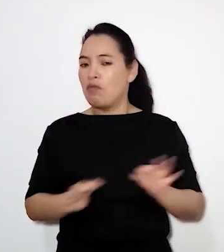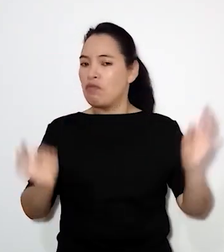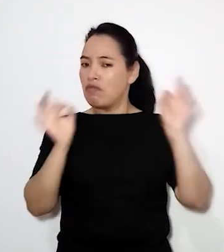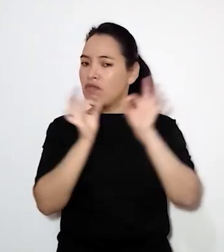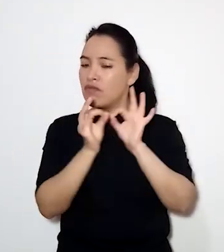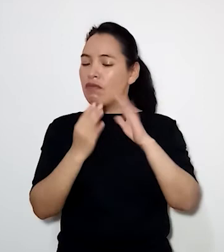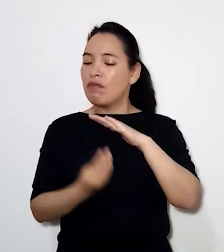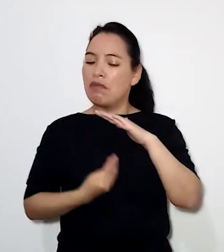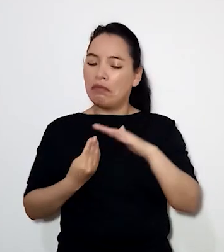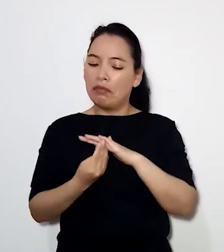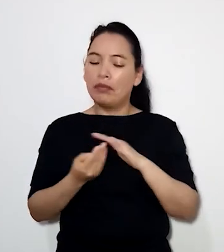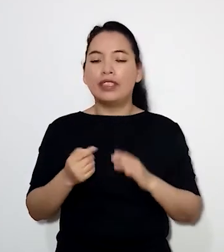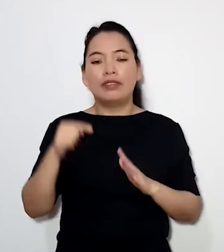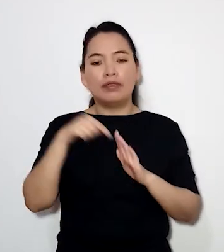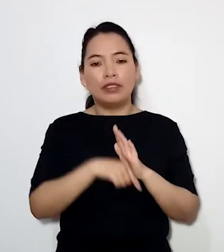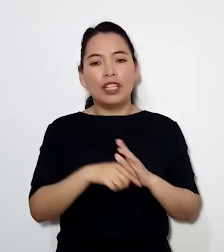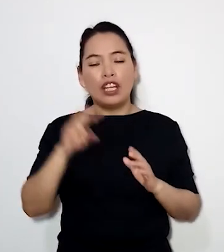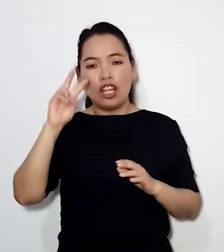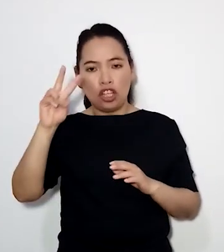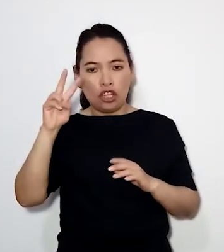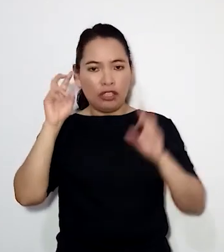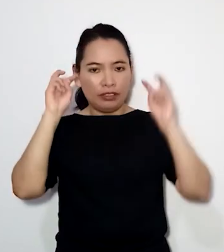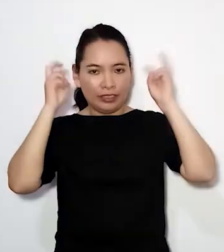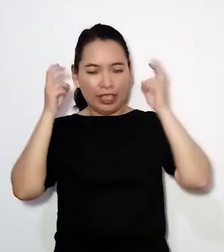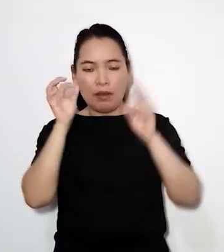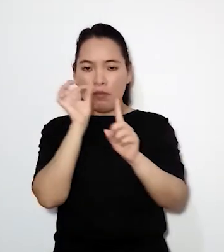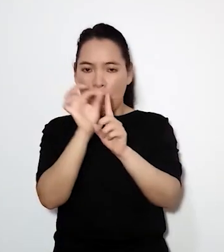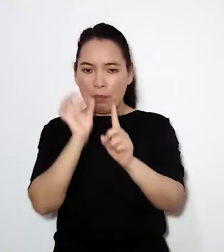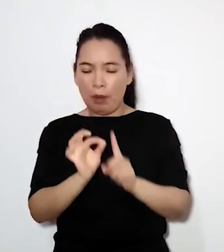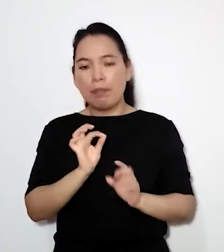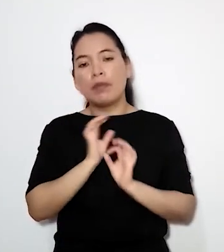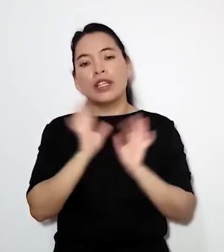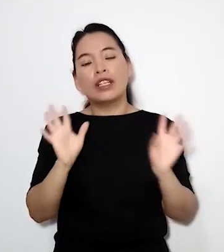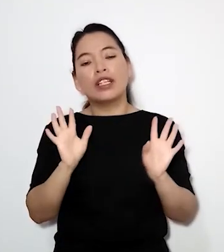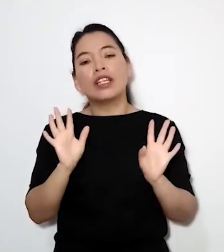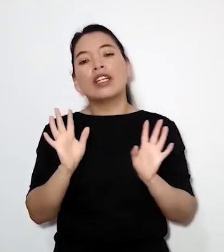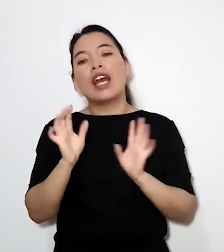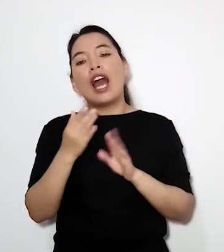dos observaciones puntuales antes de continuar,